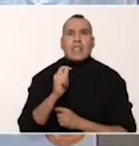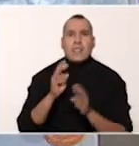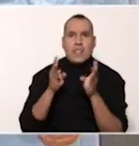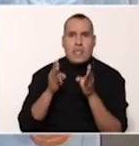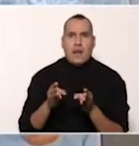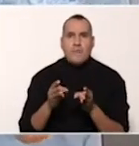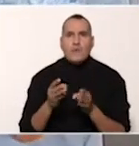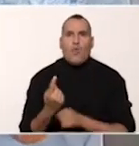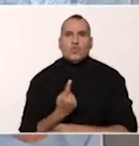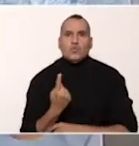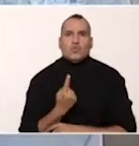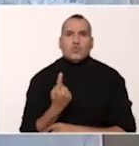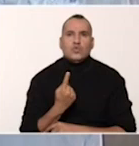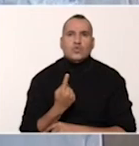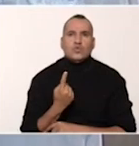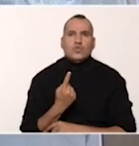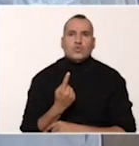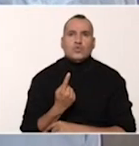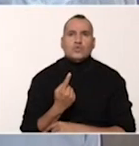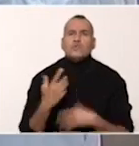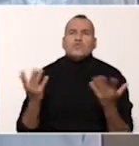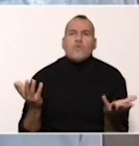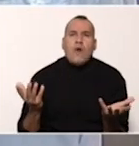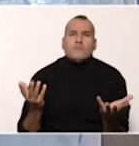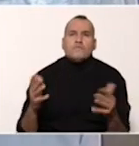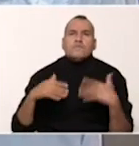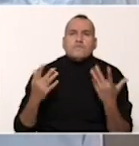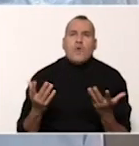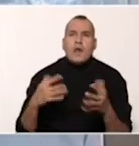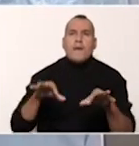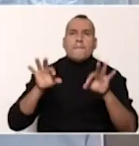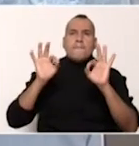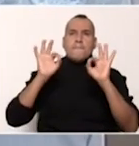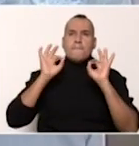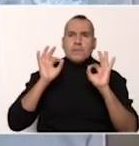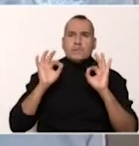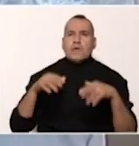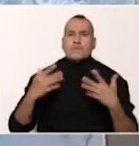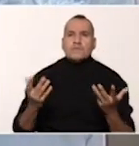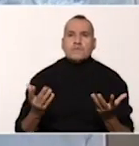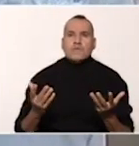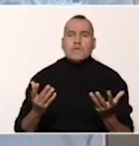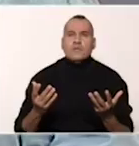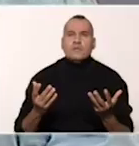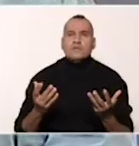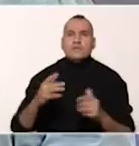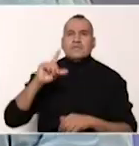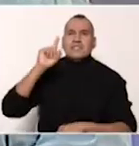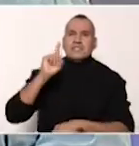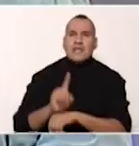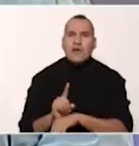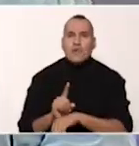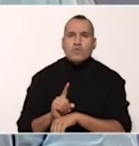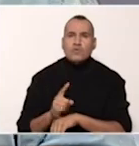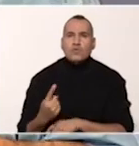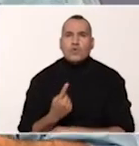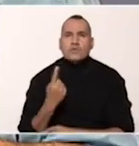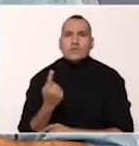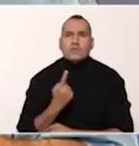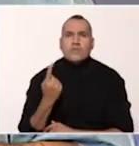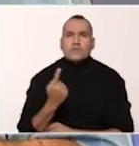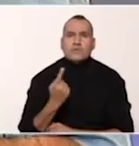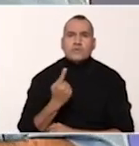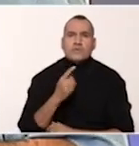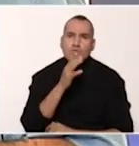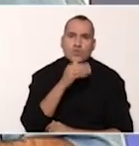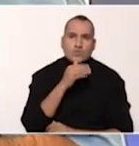Aquel término independiente es un término muy especial. ¿Por qué es muy especial? Porque es el único término del polinomio que